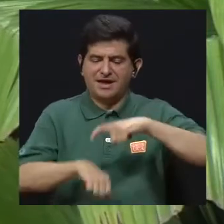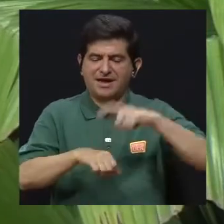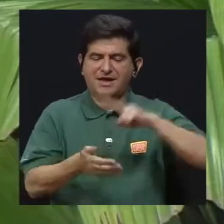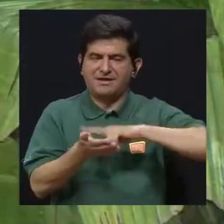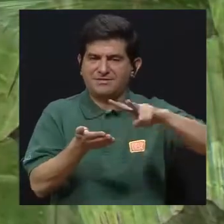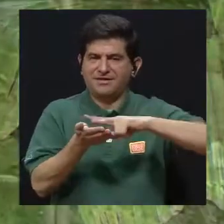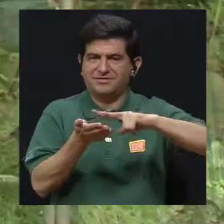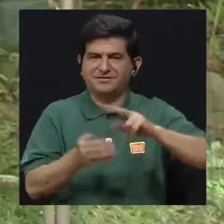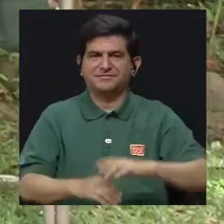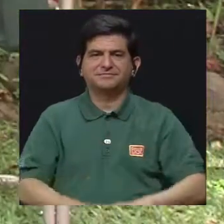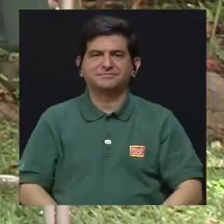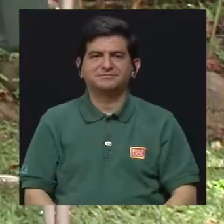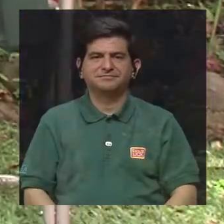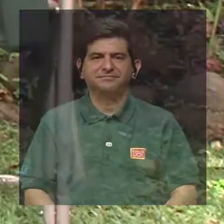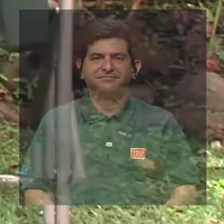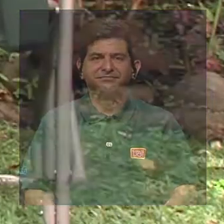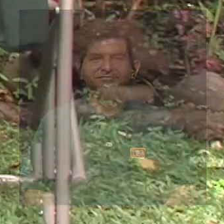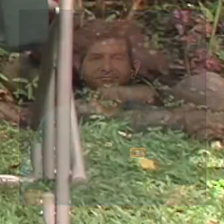Era Verde.